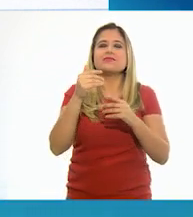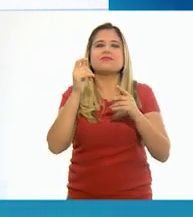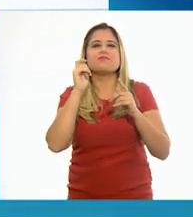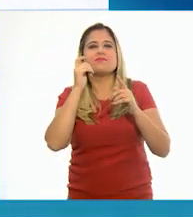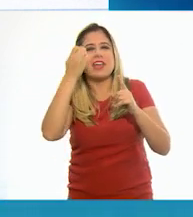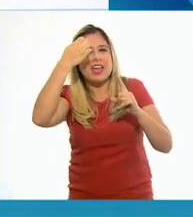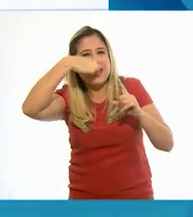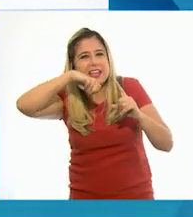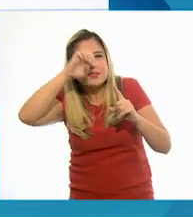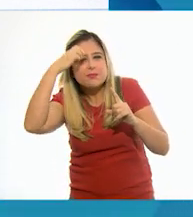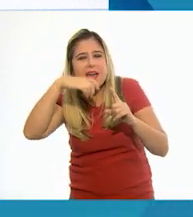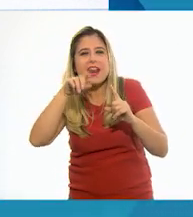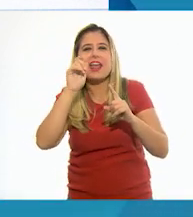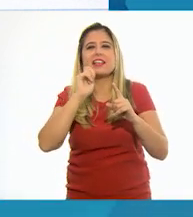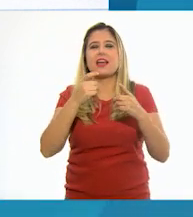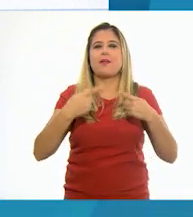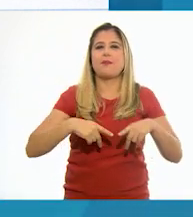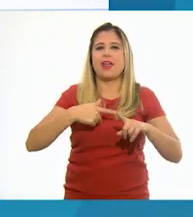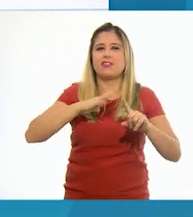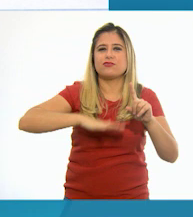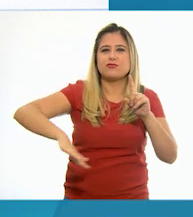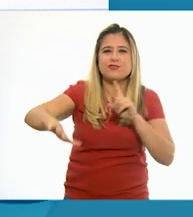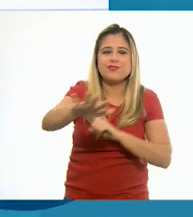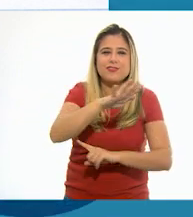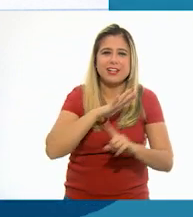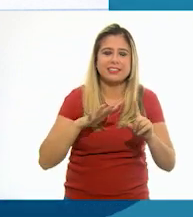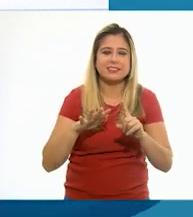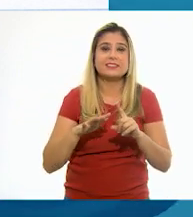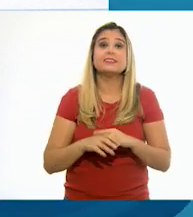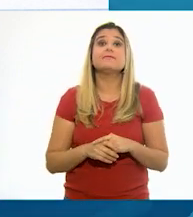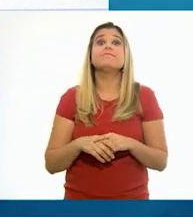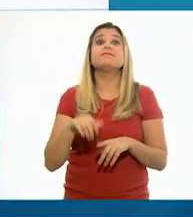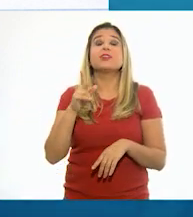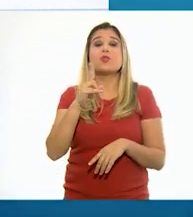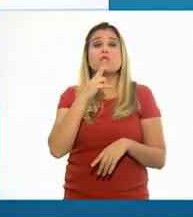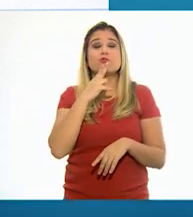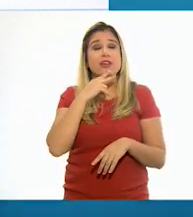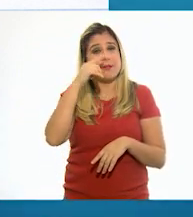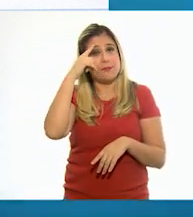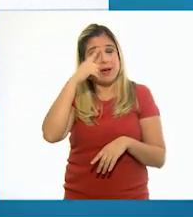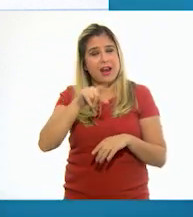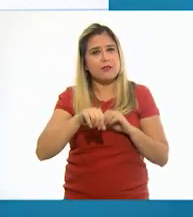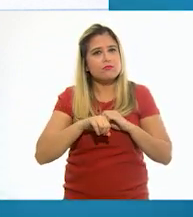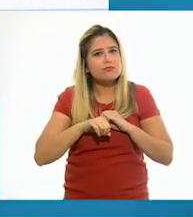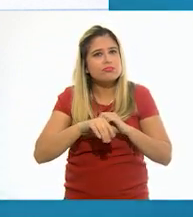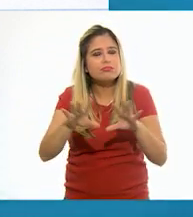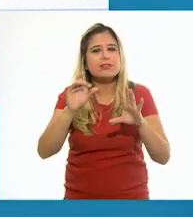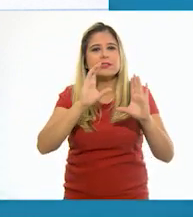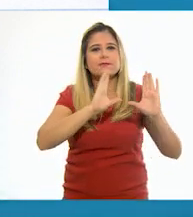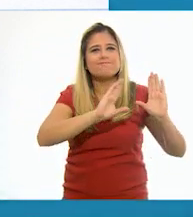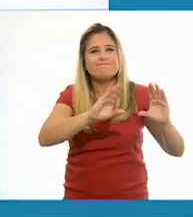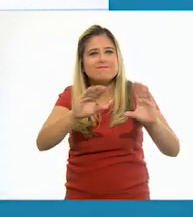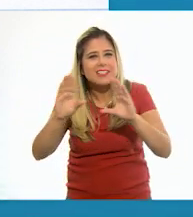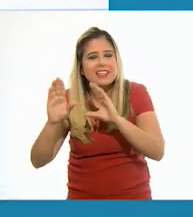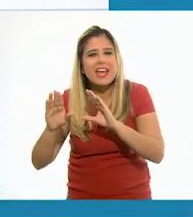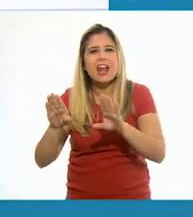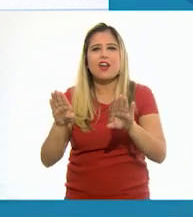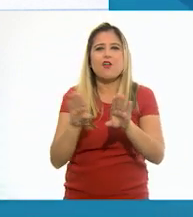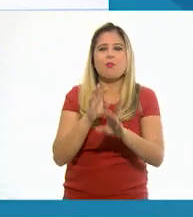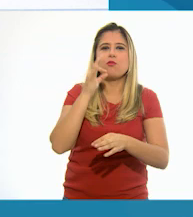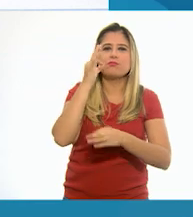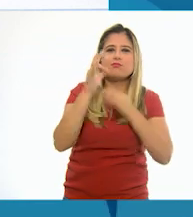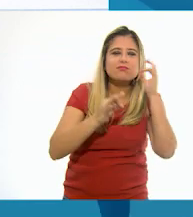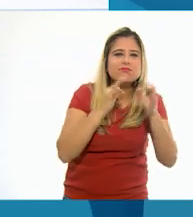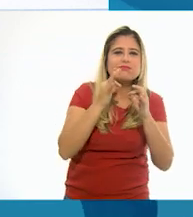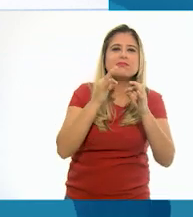la experiencia de las personas. Sí, y los utilizamos para transmitir o enseñar un mensaje o consejo